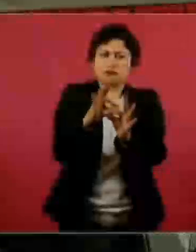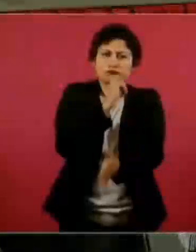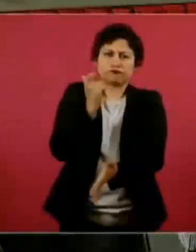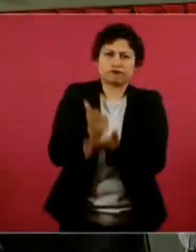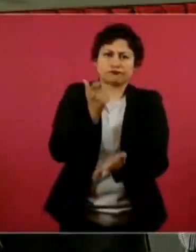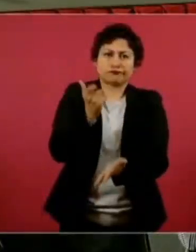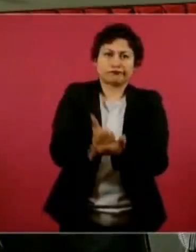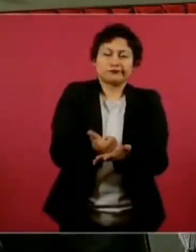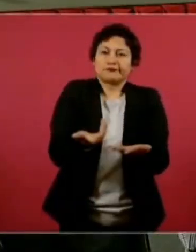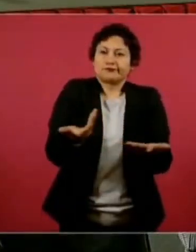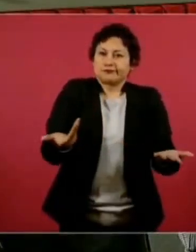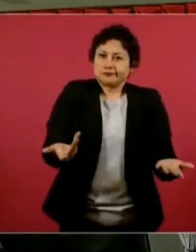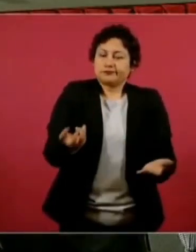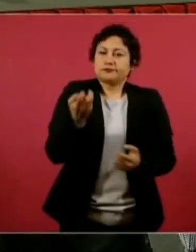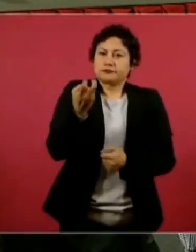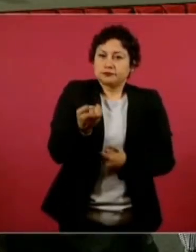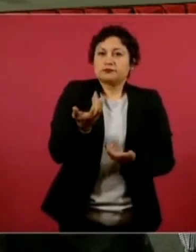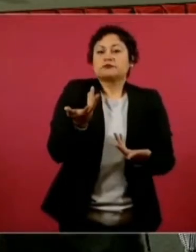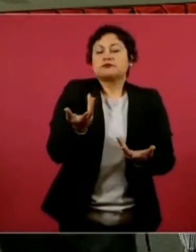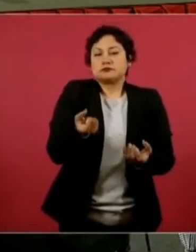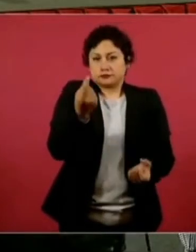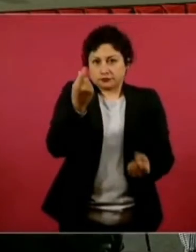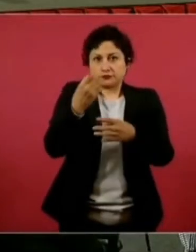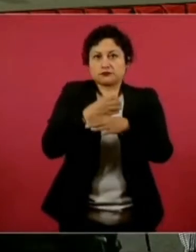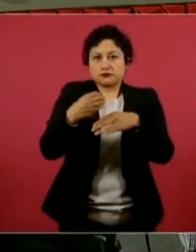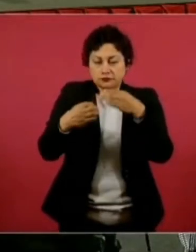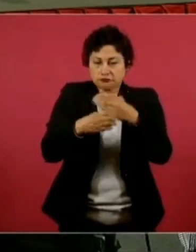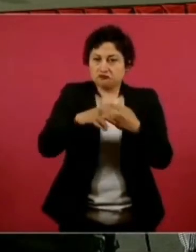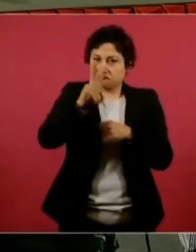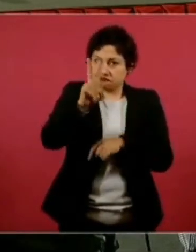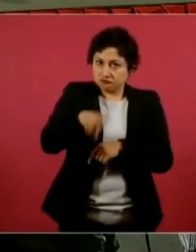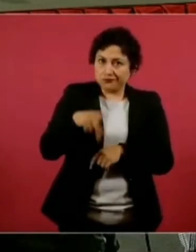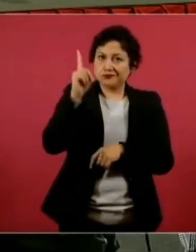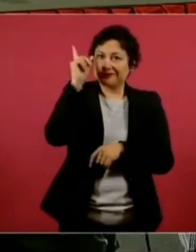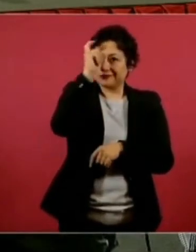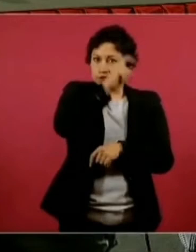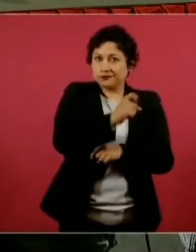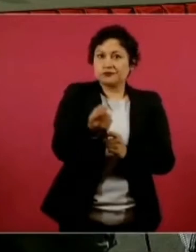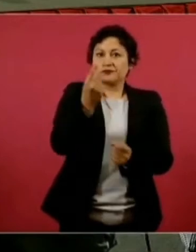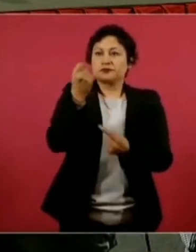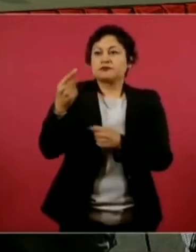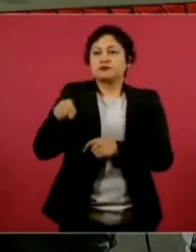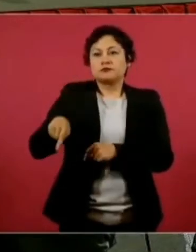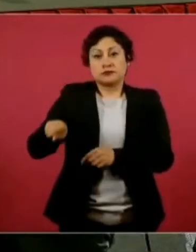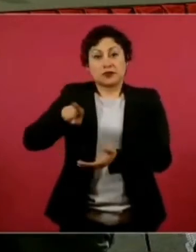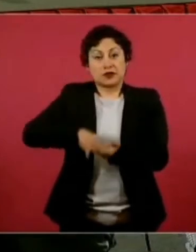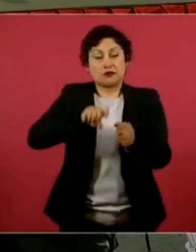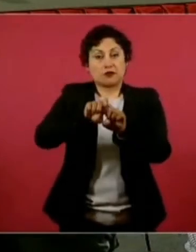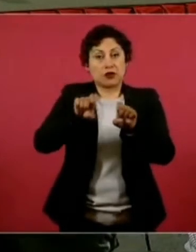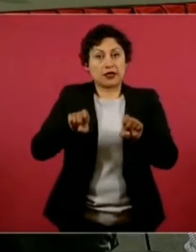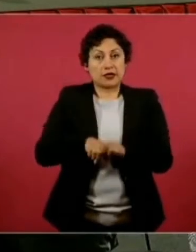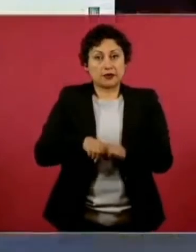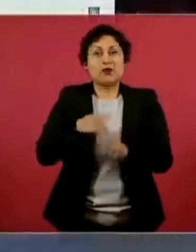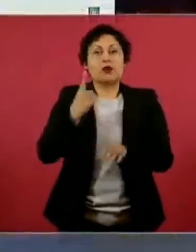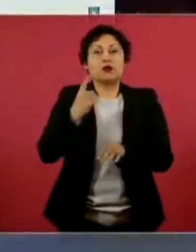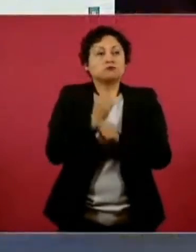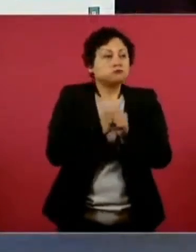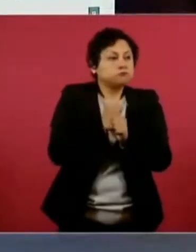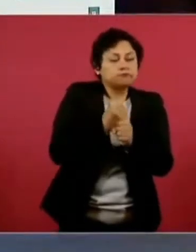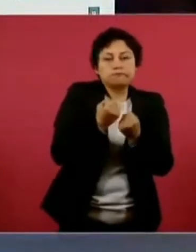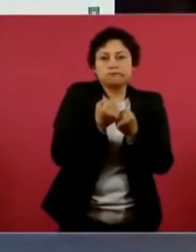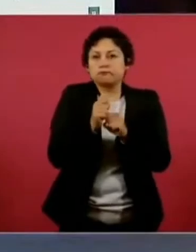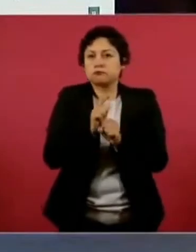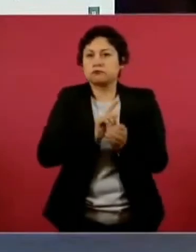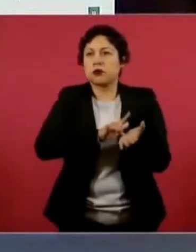de fenómenos sociales que trabajamos también muy de la mano con esos equipos de desarrollo social y que avanzando de